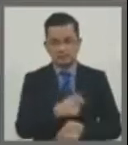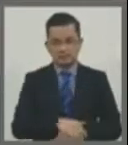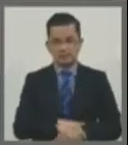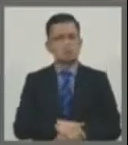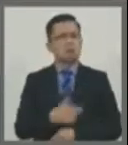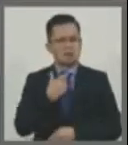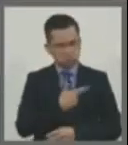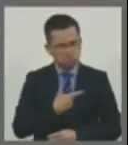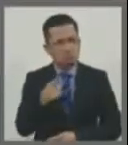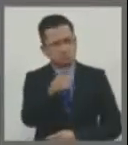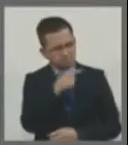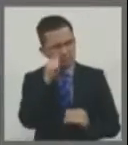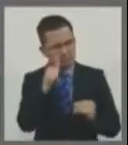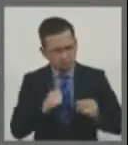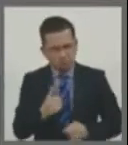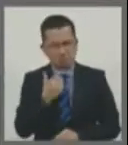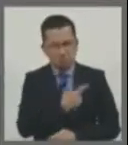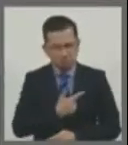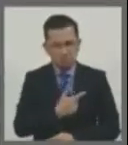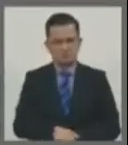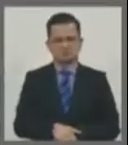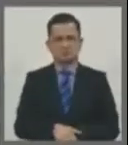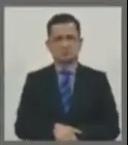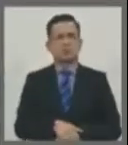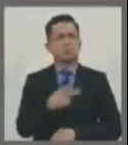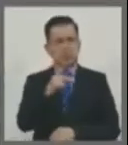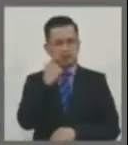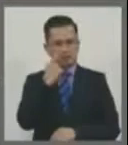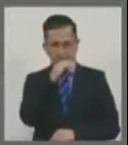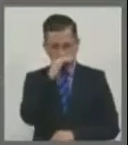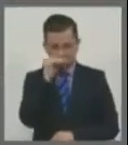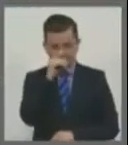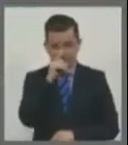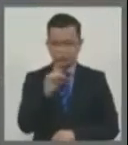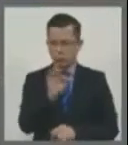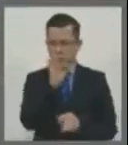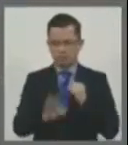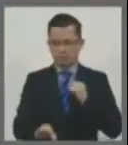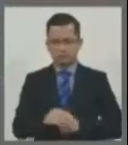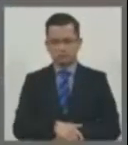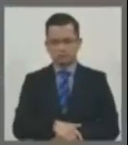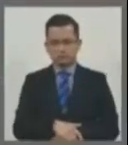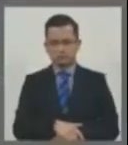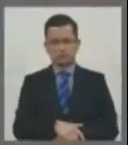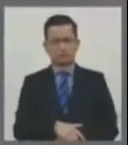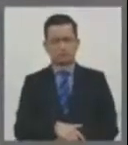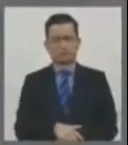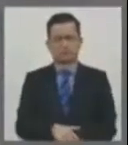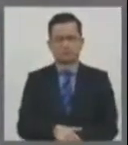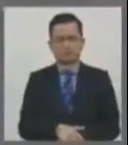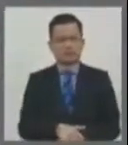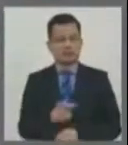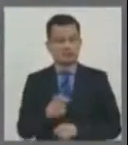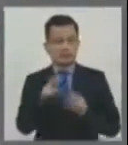Me gusta mucho que pongan atención, pero miren, para terminar, es el